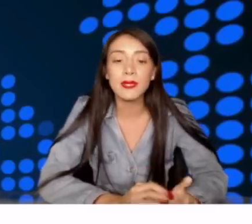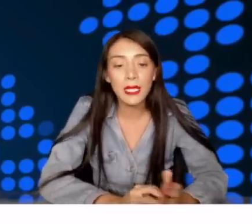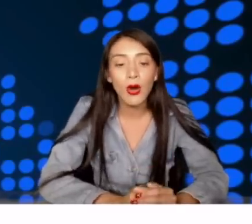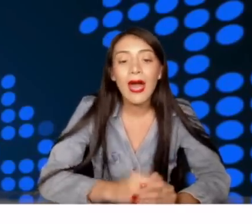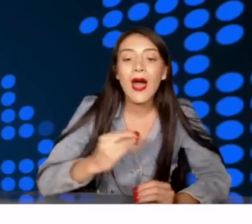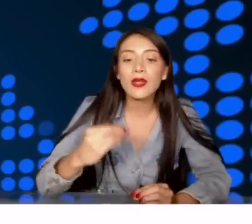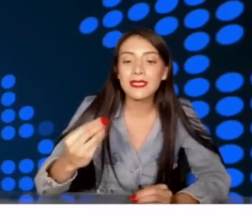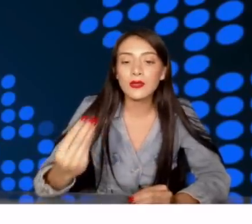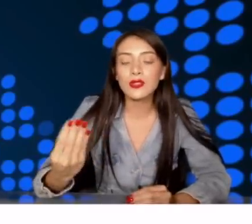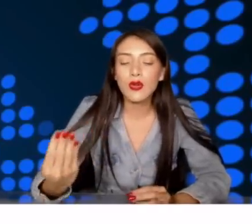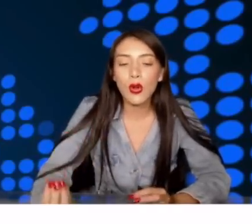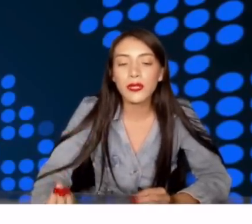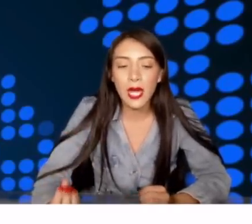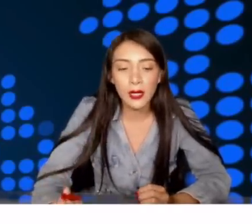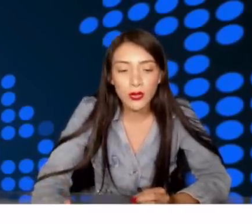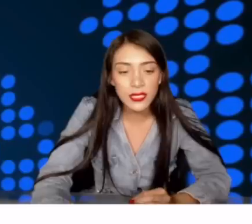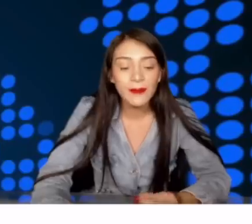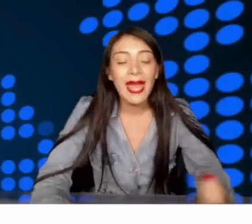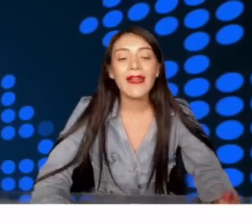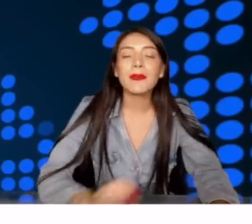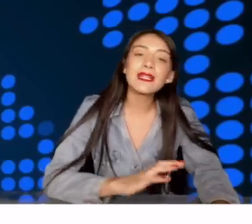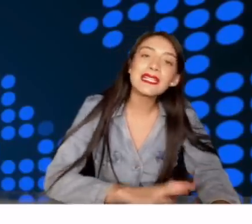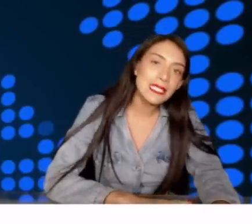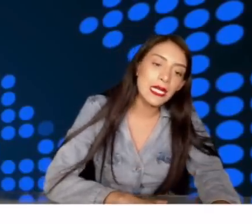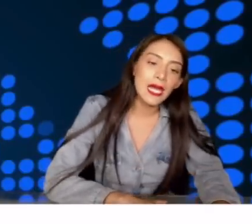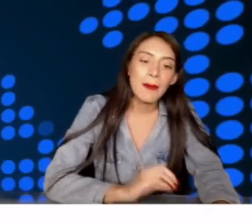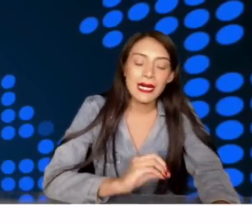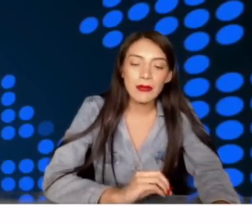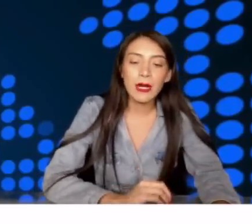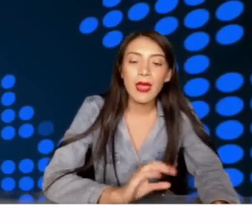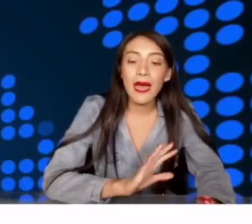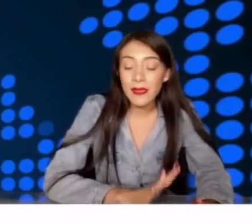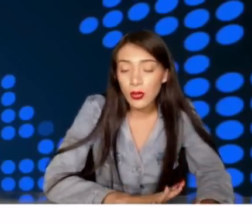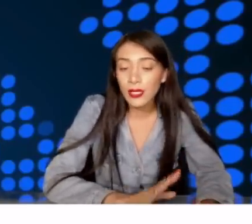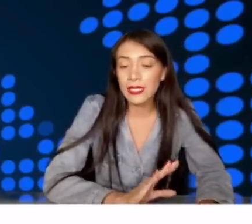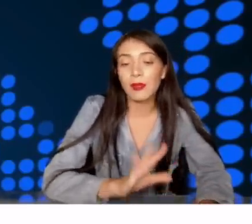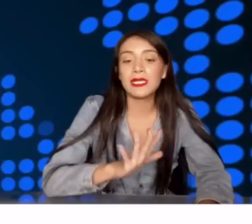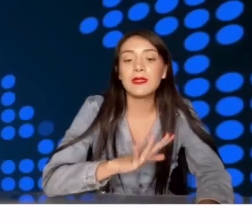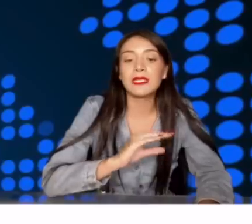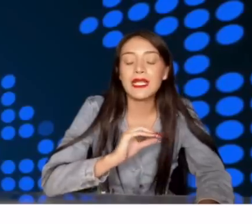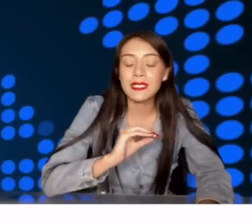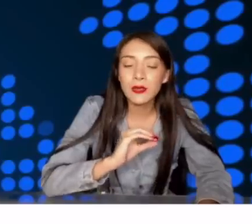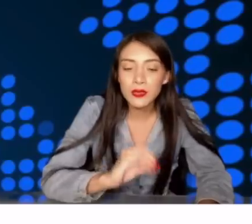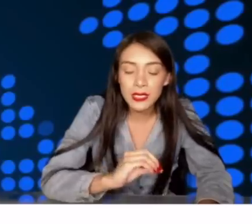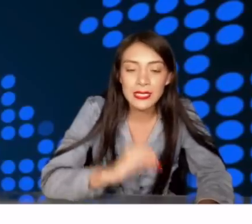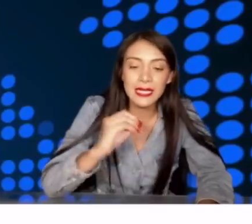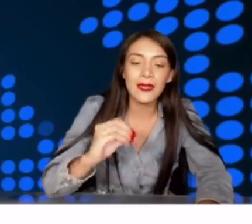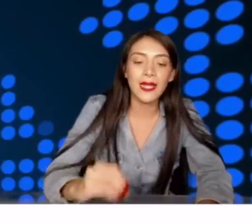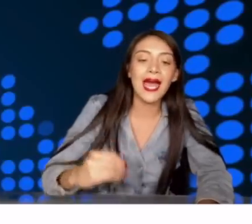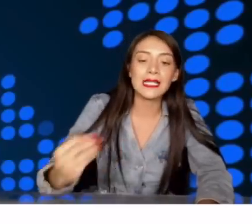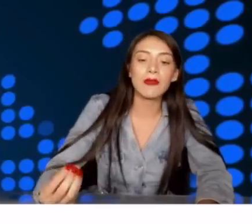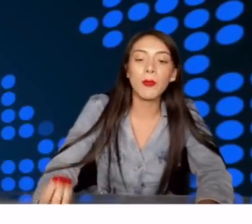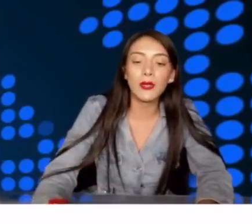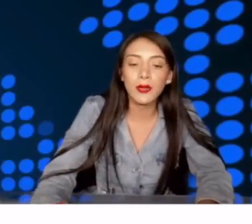es un golpe de Estado, aunque Estados Unidos no lo quiera reconocer. Además, el canciller Marcelo Marcelo Ebrard dijo que independientemente de las circunstancias se